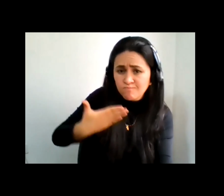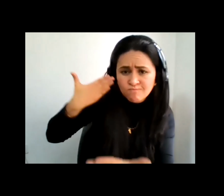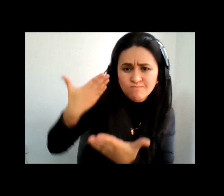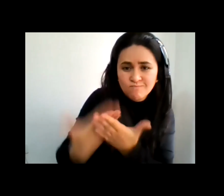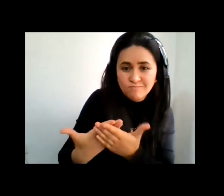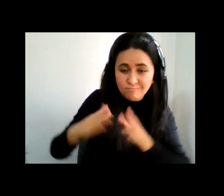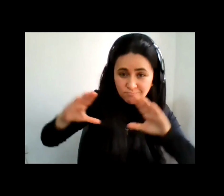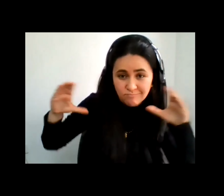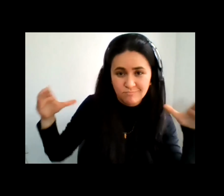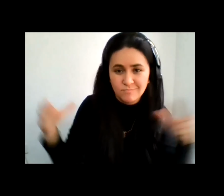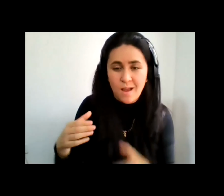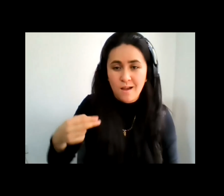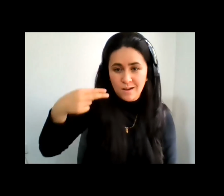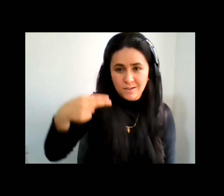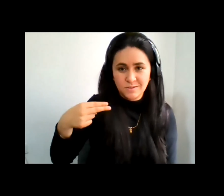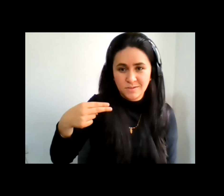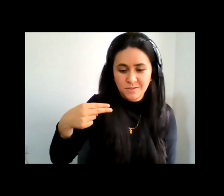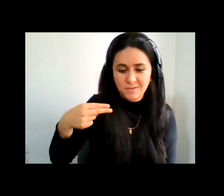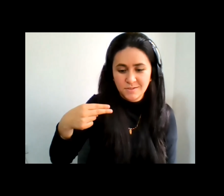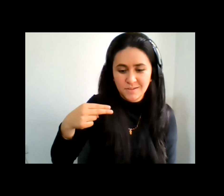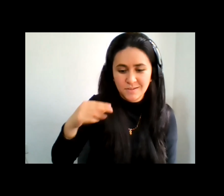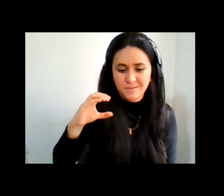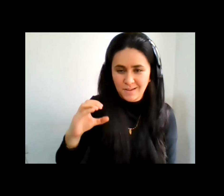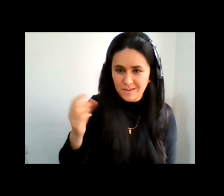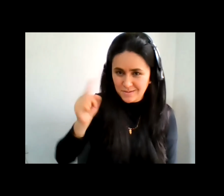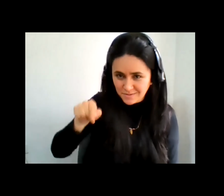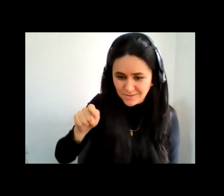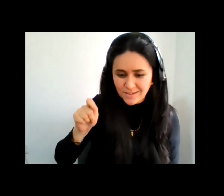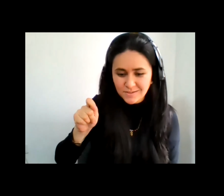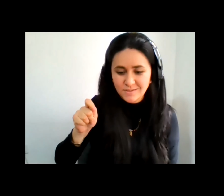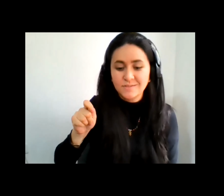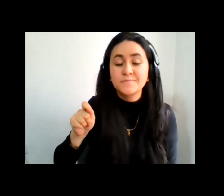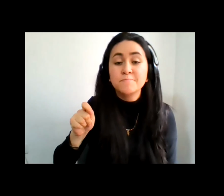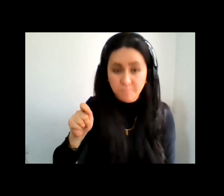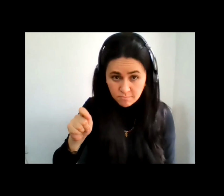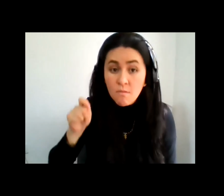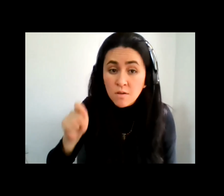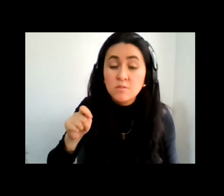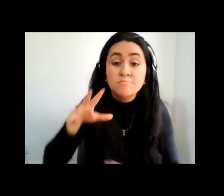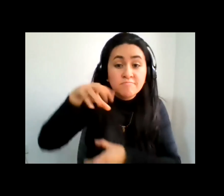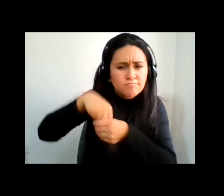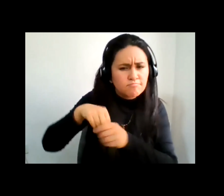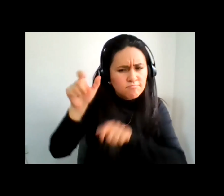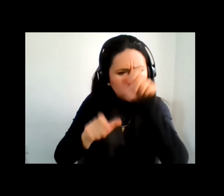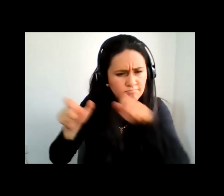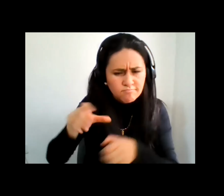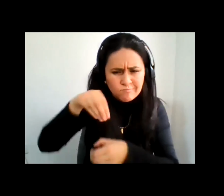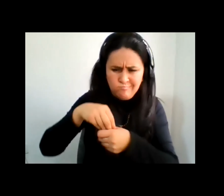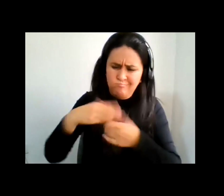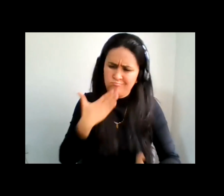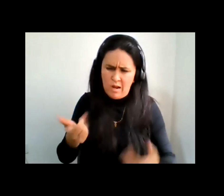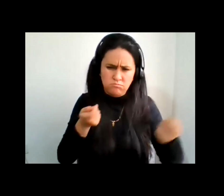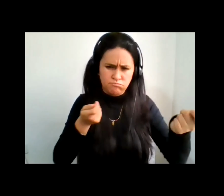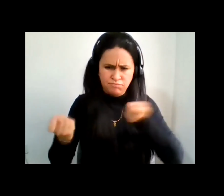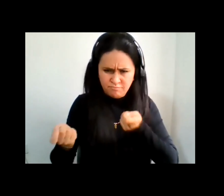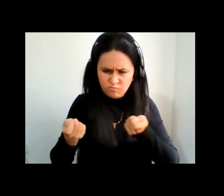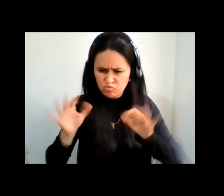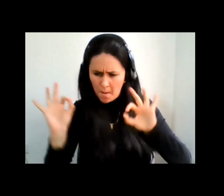de HSS, sino a todos los colegas de los distintos departamentos que hacen posible que este tipo de